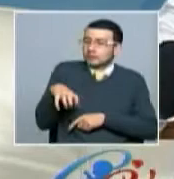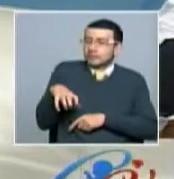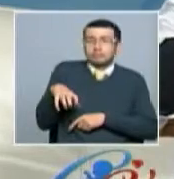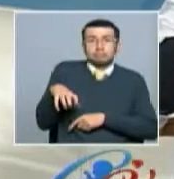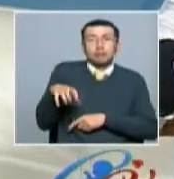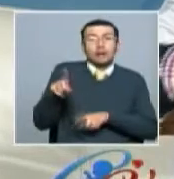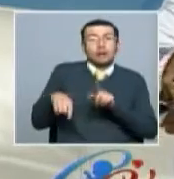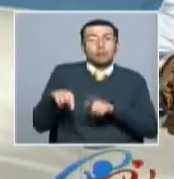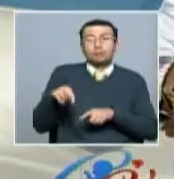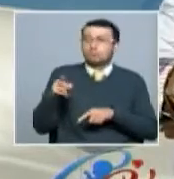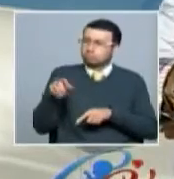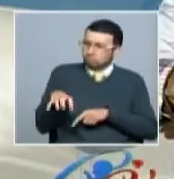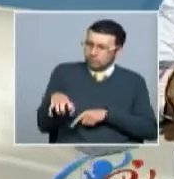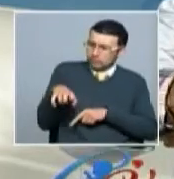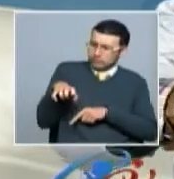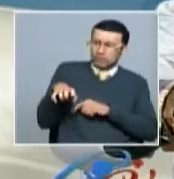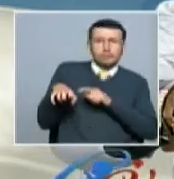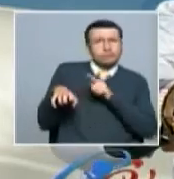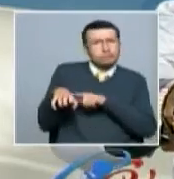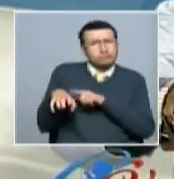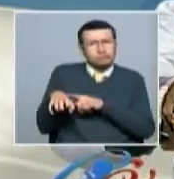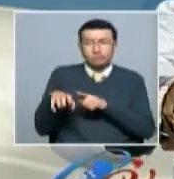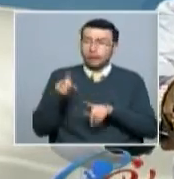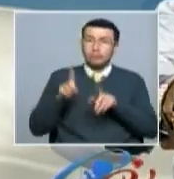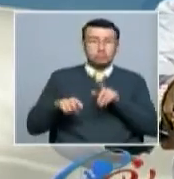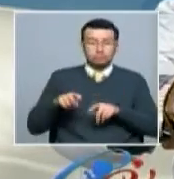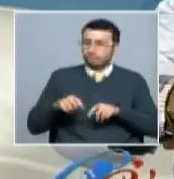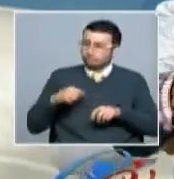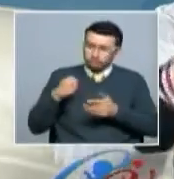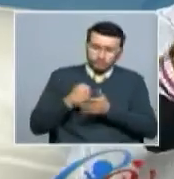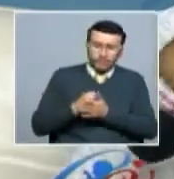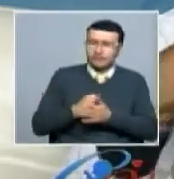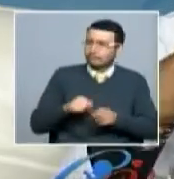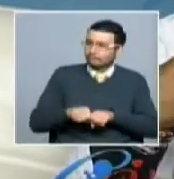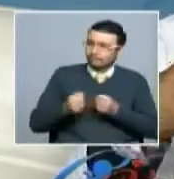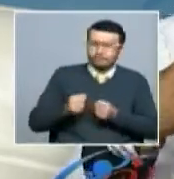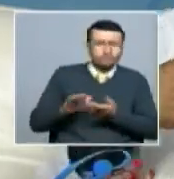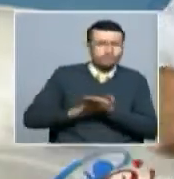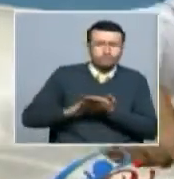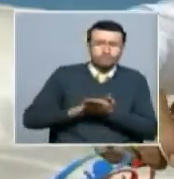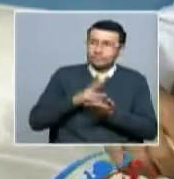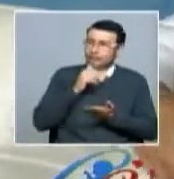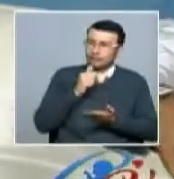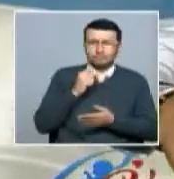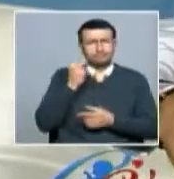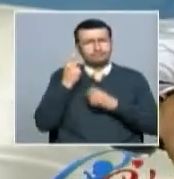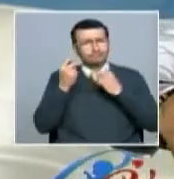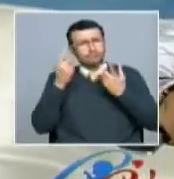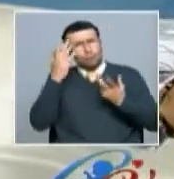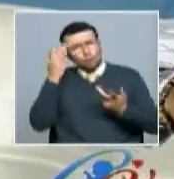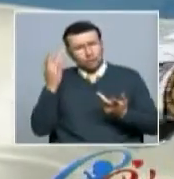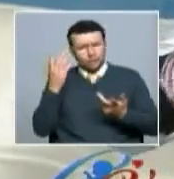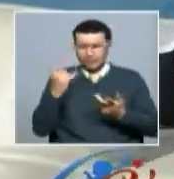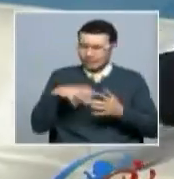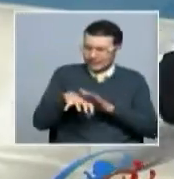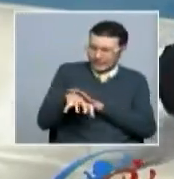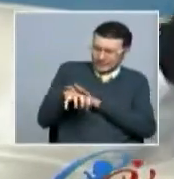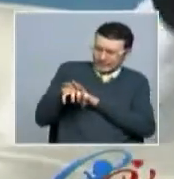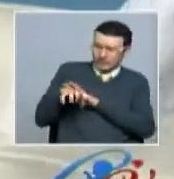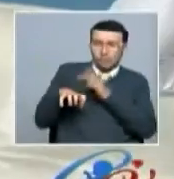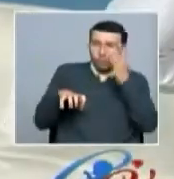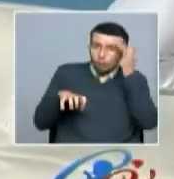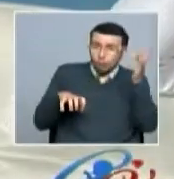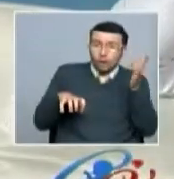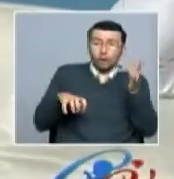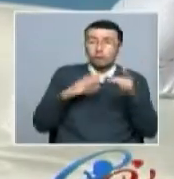garra, y lesiones irreversibles. Y entender uno todo eso, porque una compresión acá, porque un